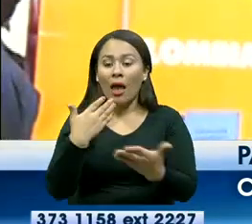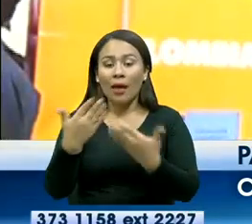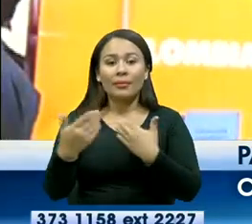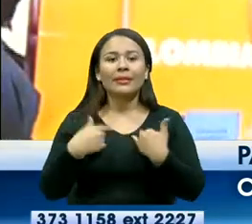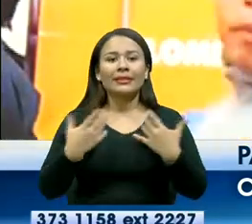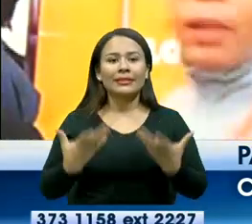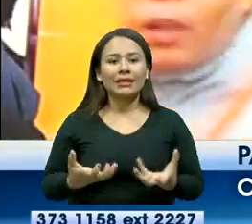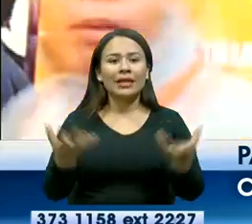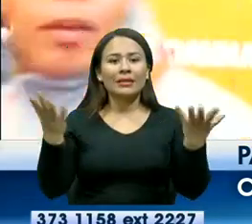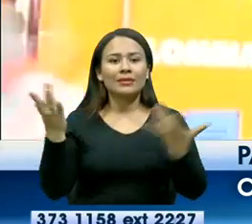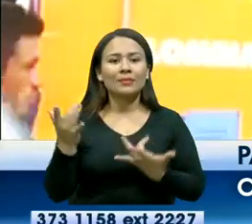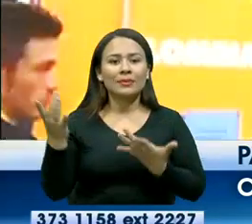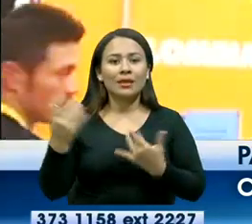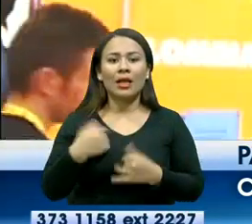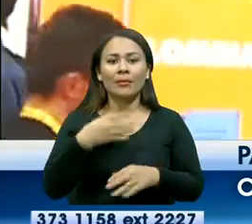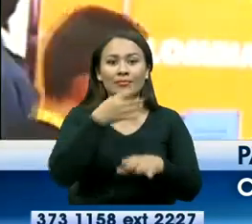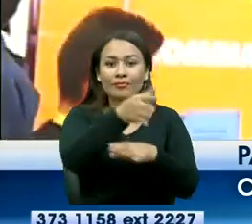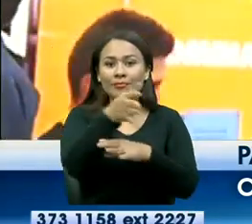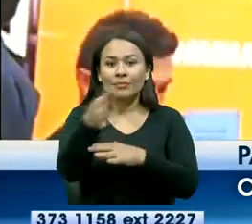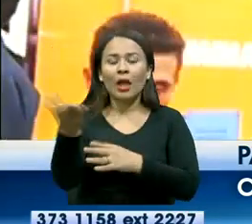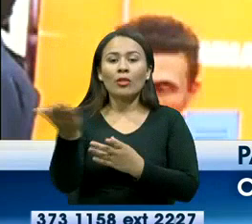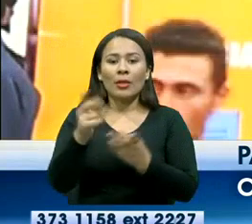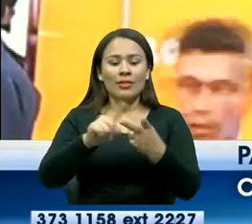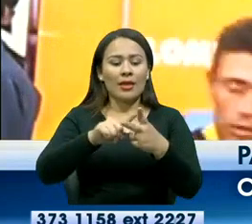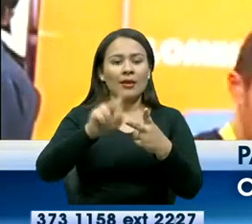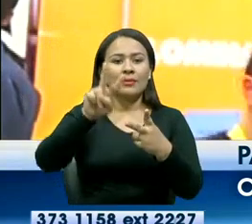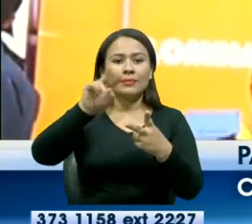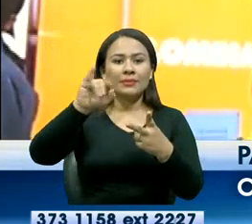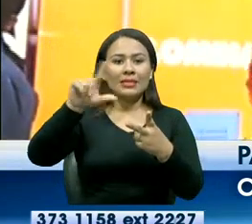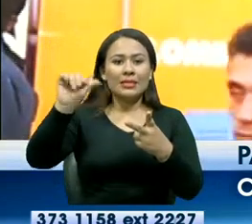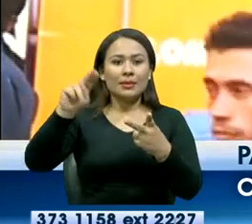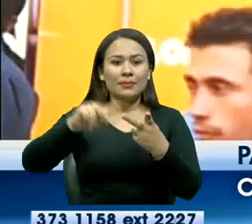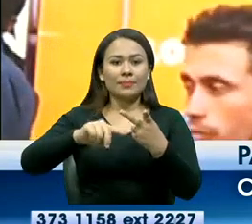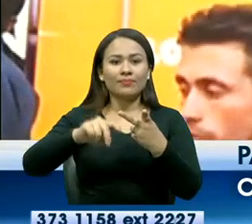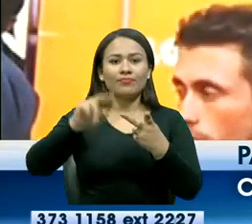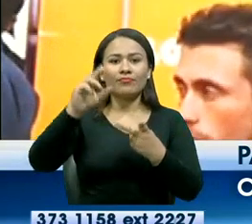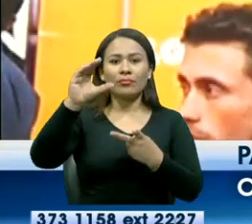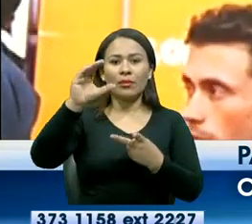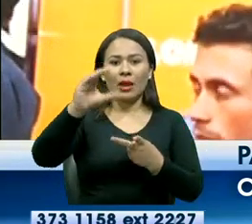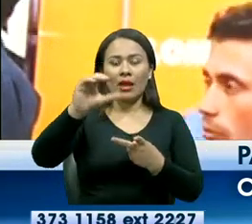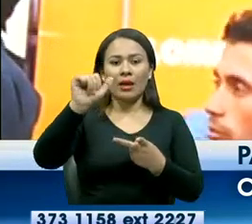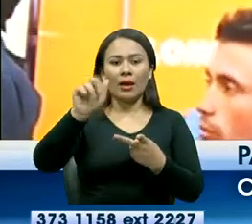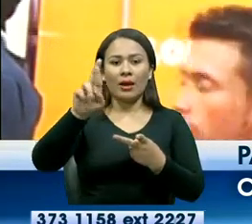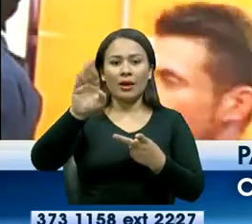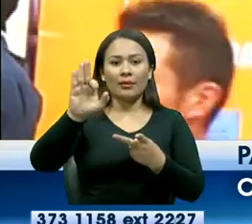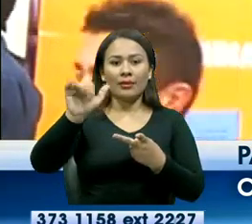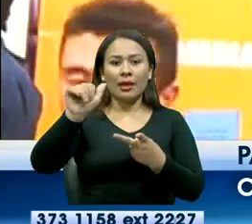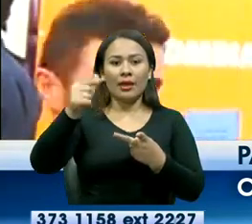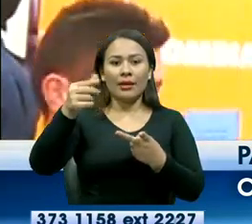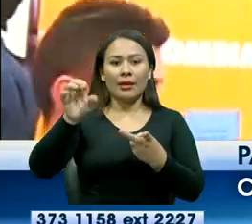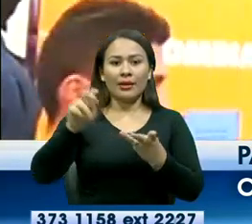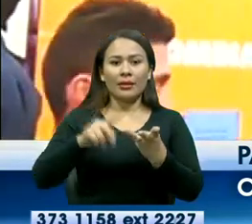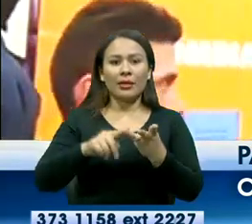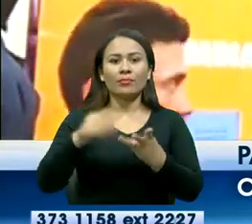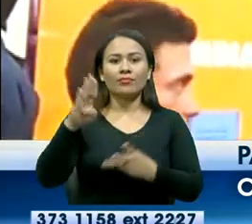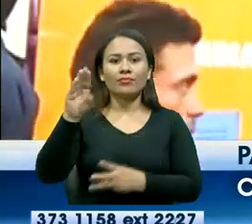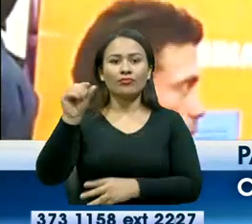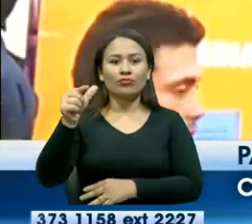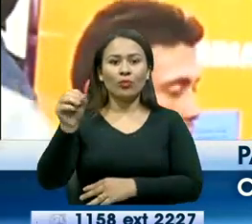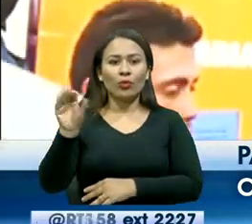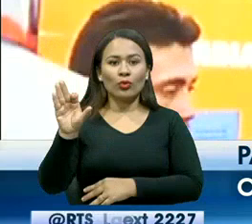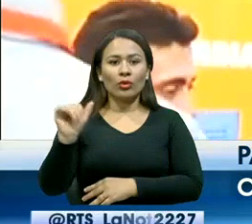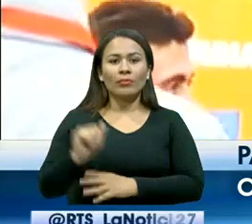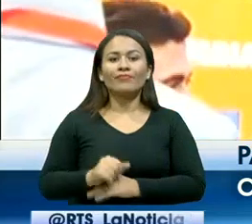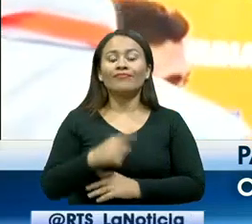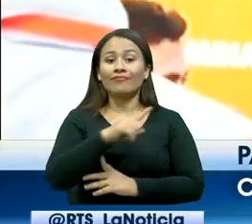se esperan lleguen a la ciudad de Villavicencio, Cartagena y Medellín, además de Bogotá. Recordemos que esta visita cultural